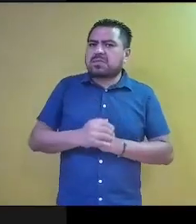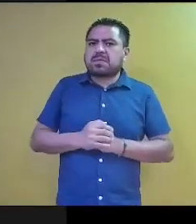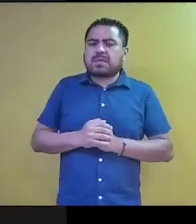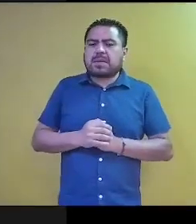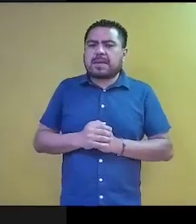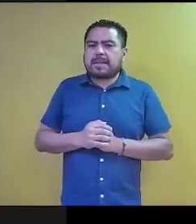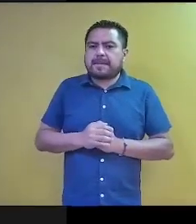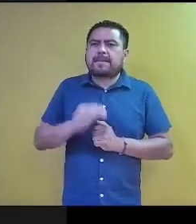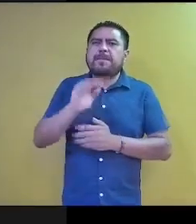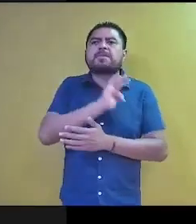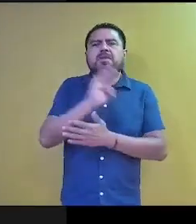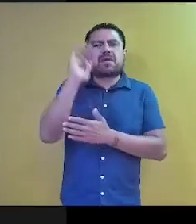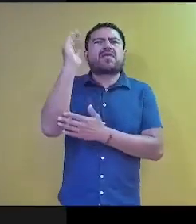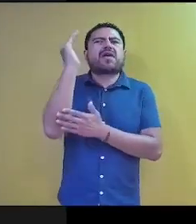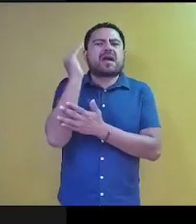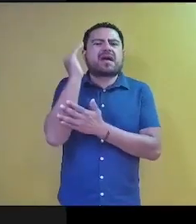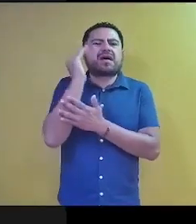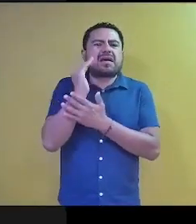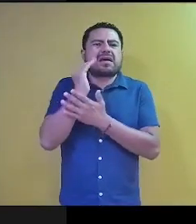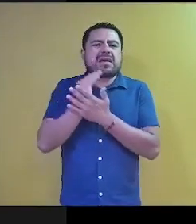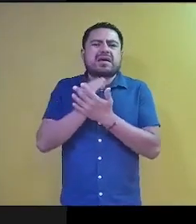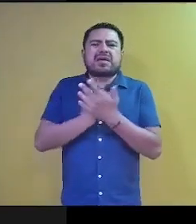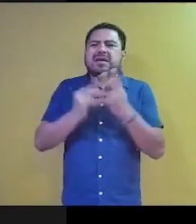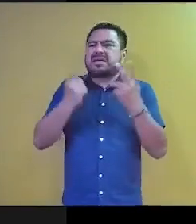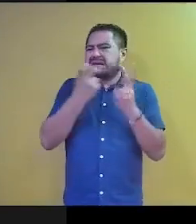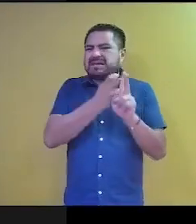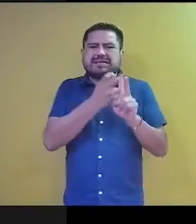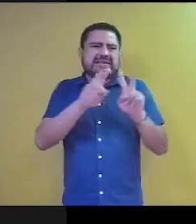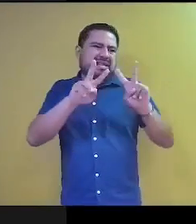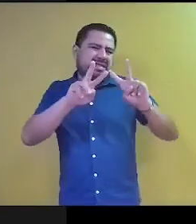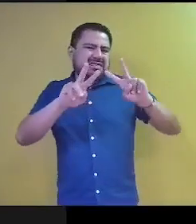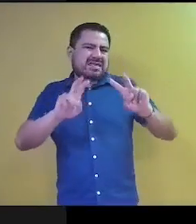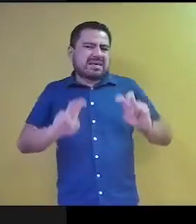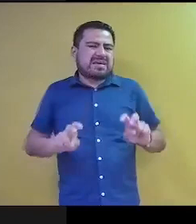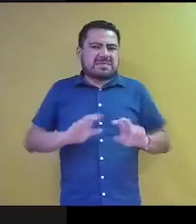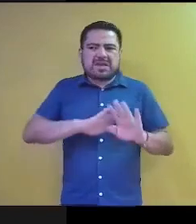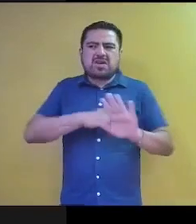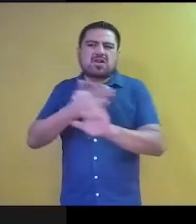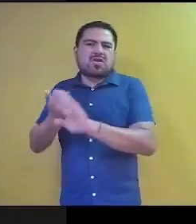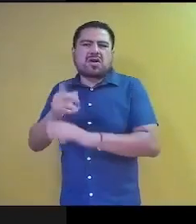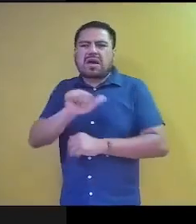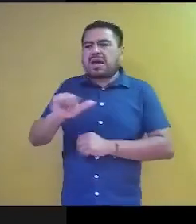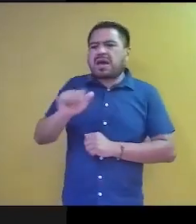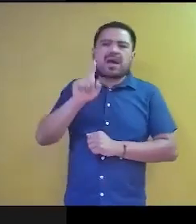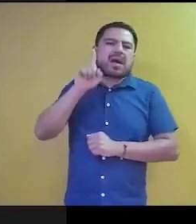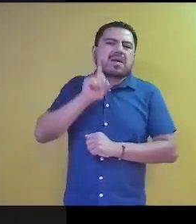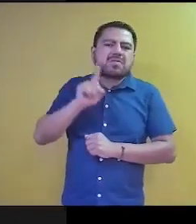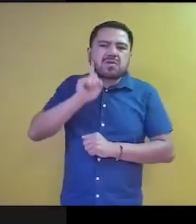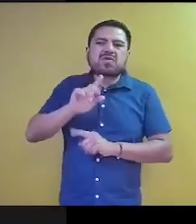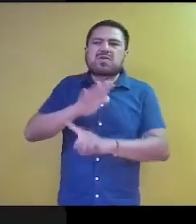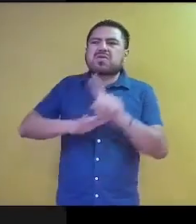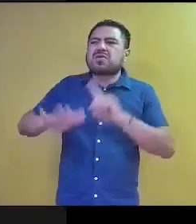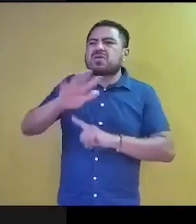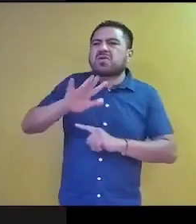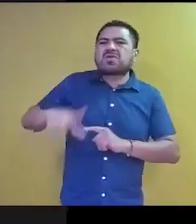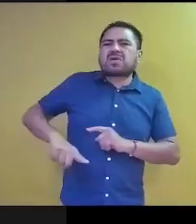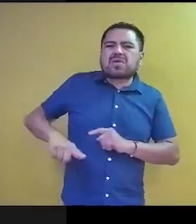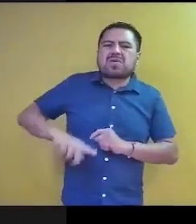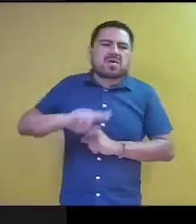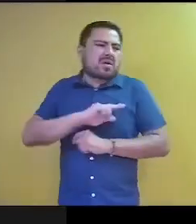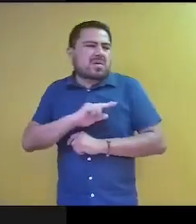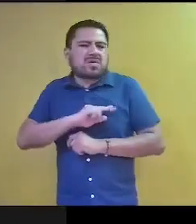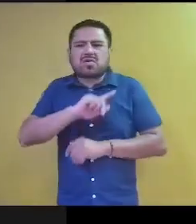pues vayan disminuyendo estos asuntos de violencia por razones de género en el ámbito público y en el ámbito privado y en todas